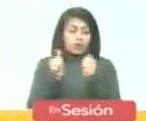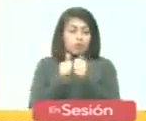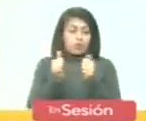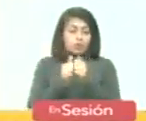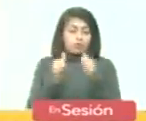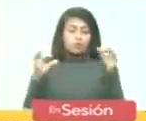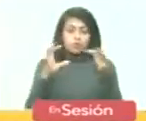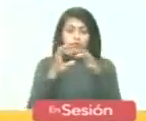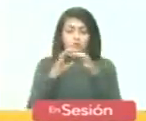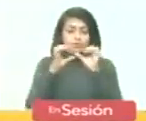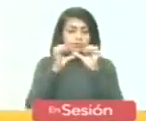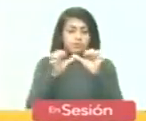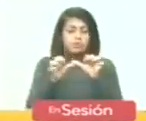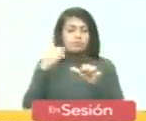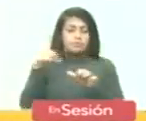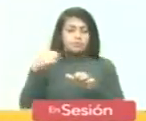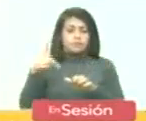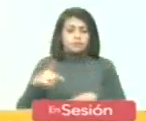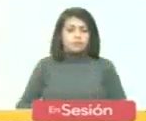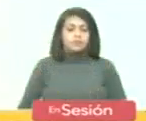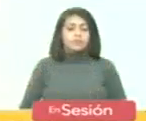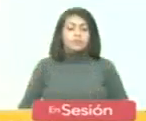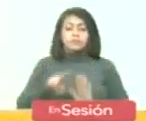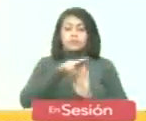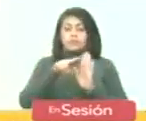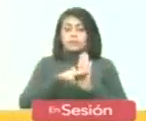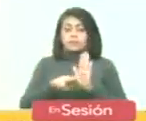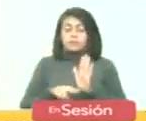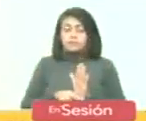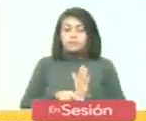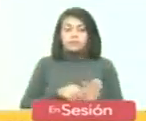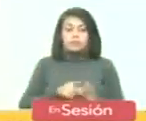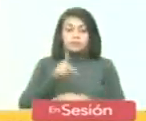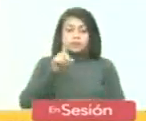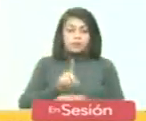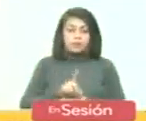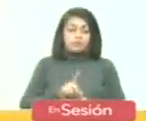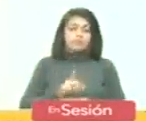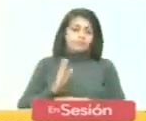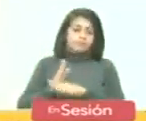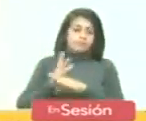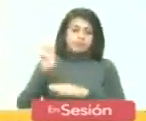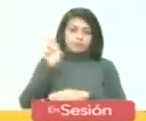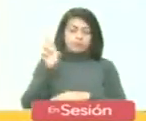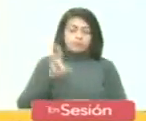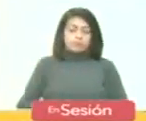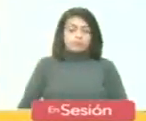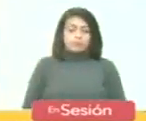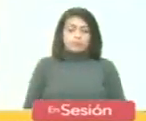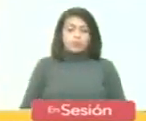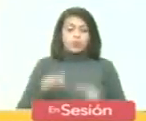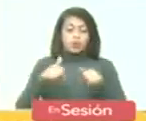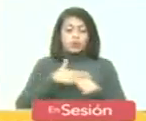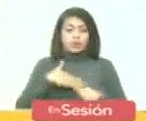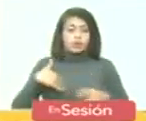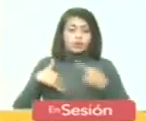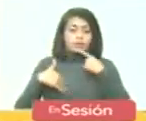de unión estable de hecho o de derecho, con las medidas coercitivas que han afectado a la República. Hoy quiero